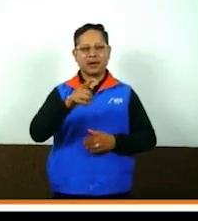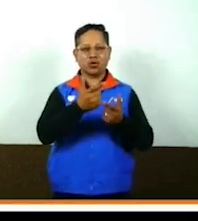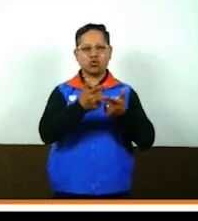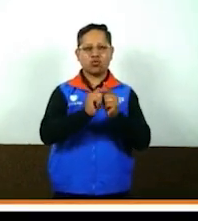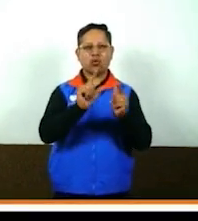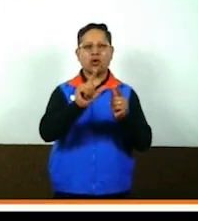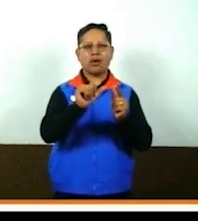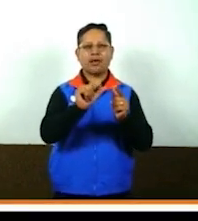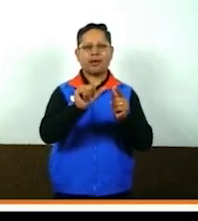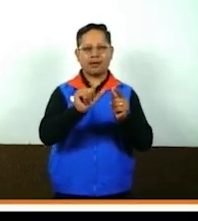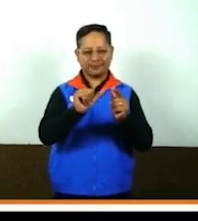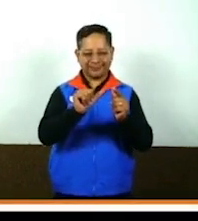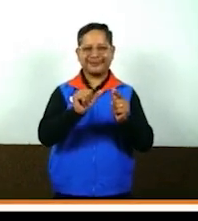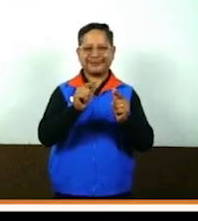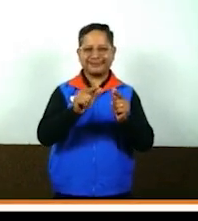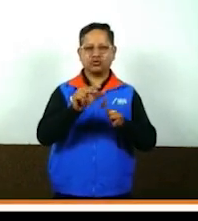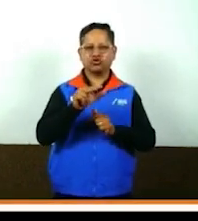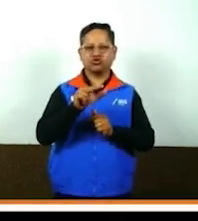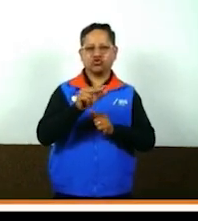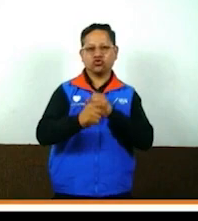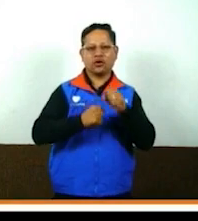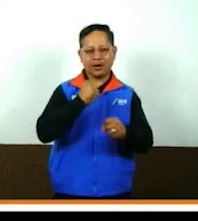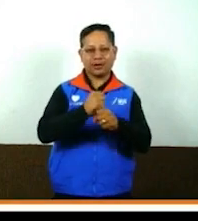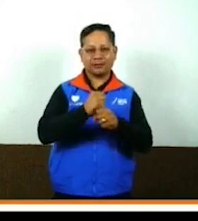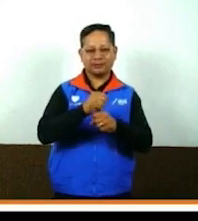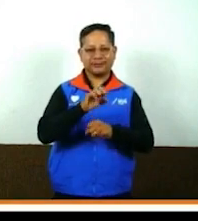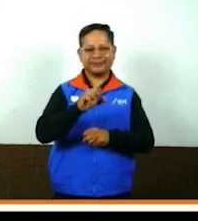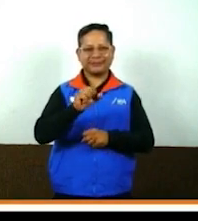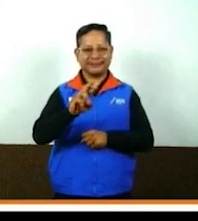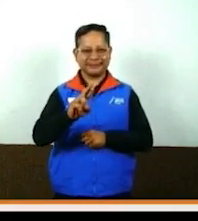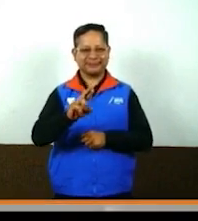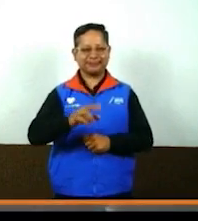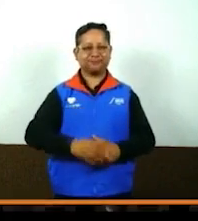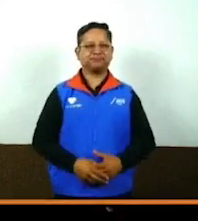siendo 18 años socialmente responsables.